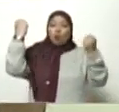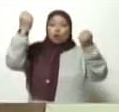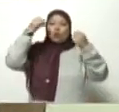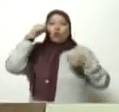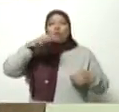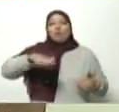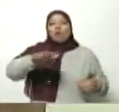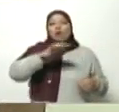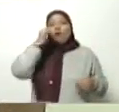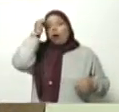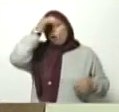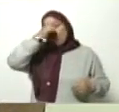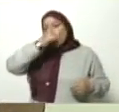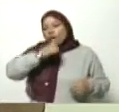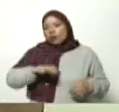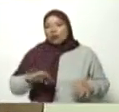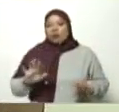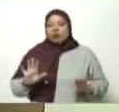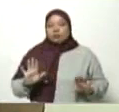ha rendido.